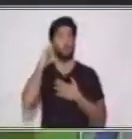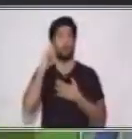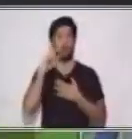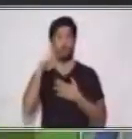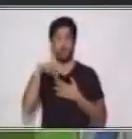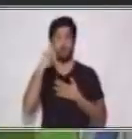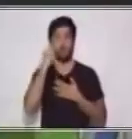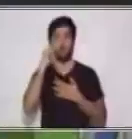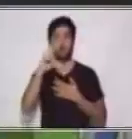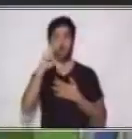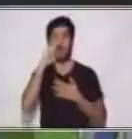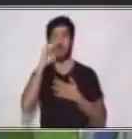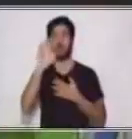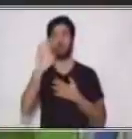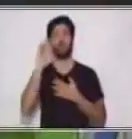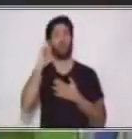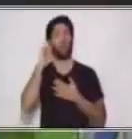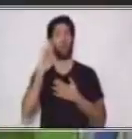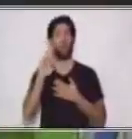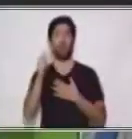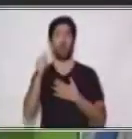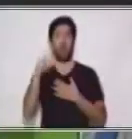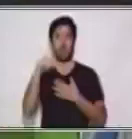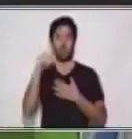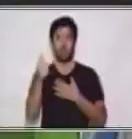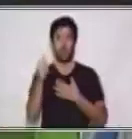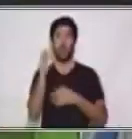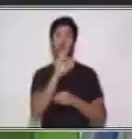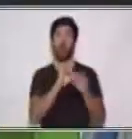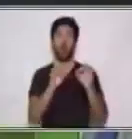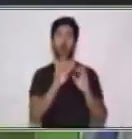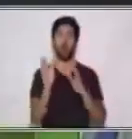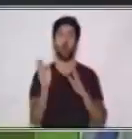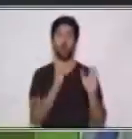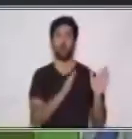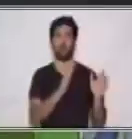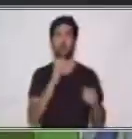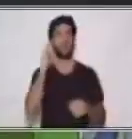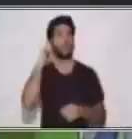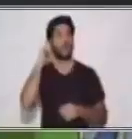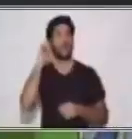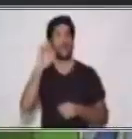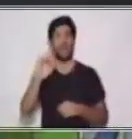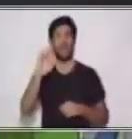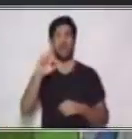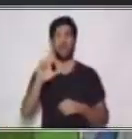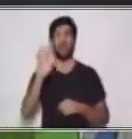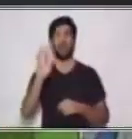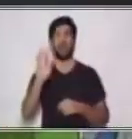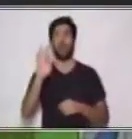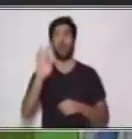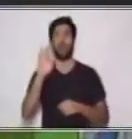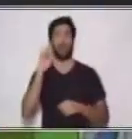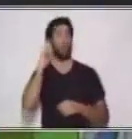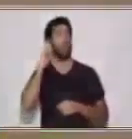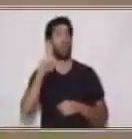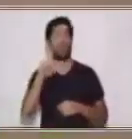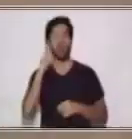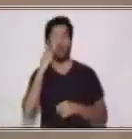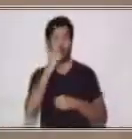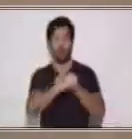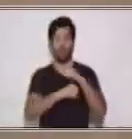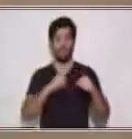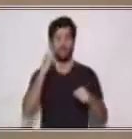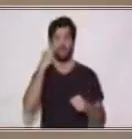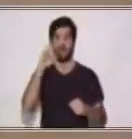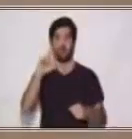con jeroglíficos, ¿sí? Los pictogramas o símbolos fue la primera forma en la que el hombre primitivo se comunicó.